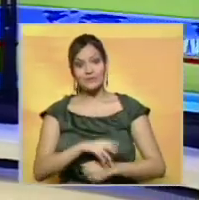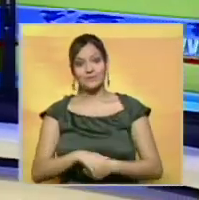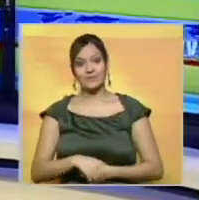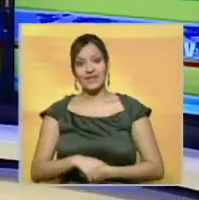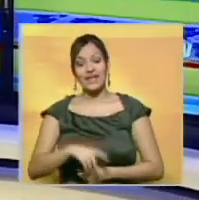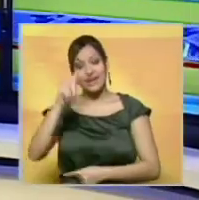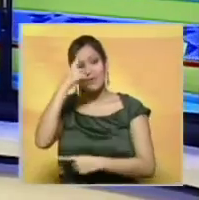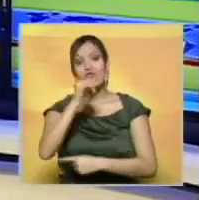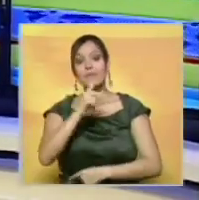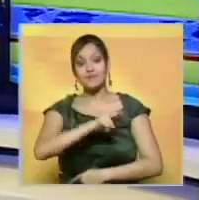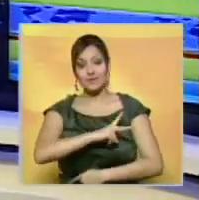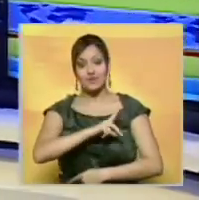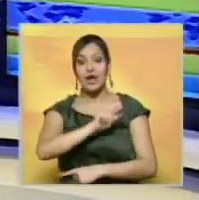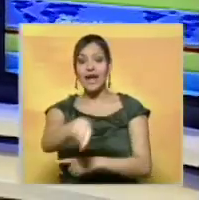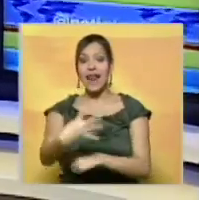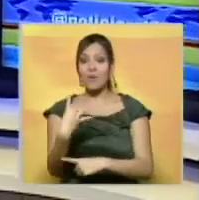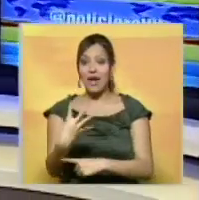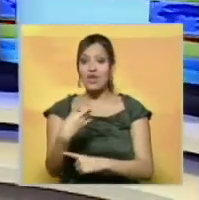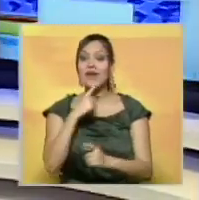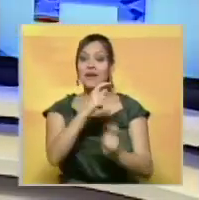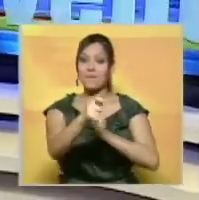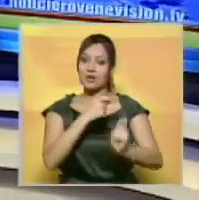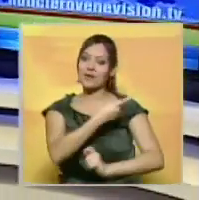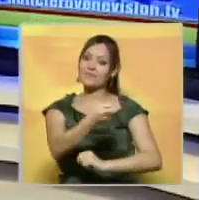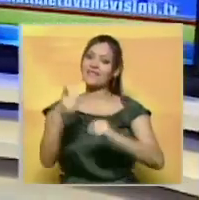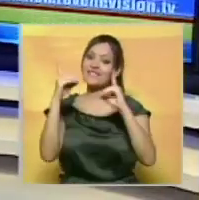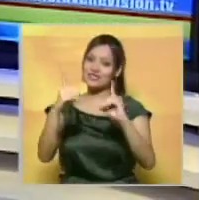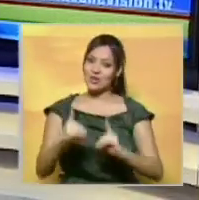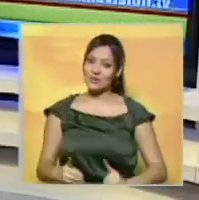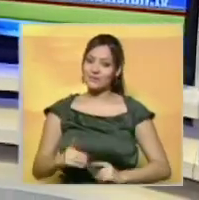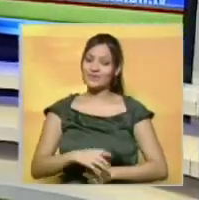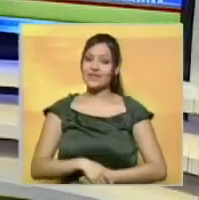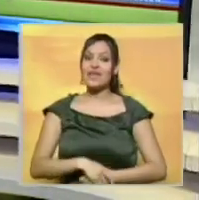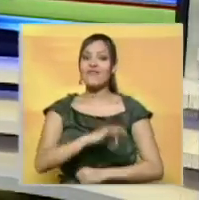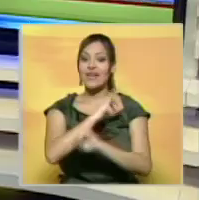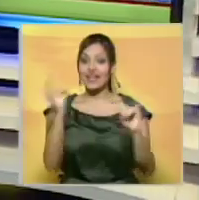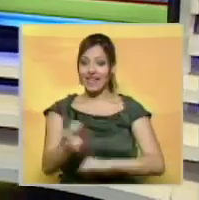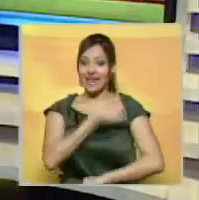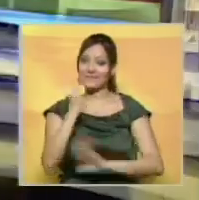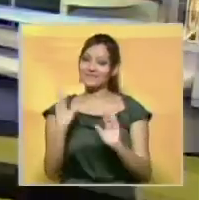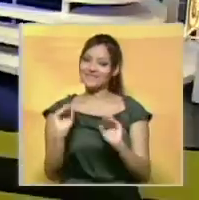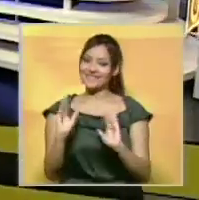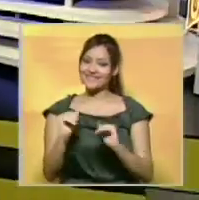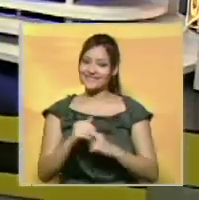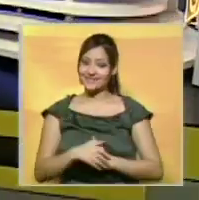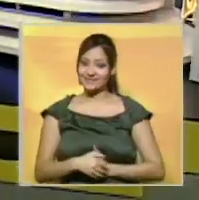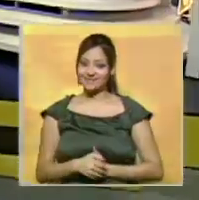Venevisión. Recuerden, Noticiero Venevisión, Canal 4 reporta. ¿Y ustedes deciden? Pasen feliz tarde.